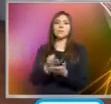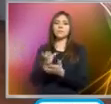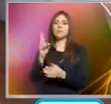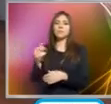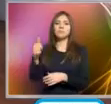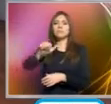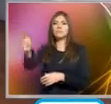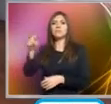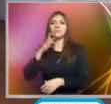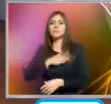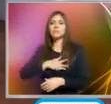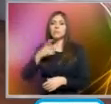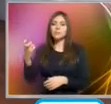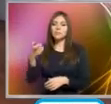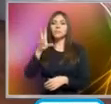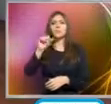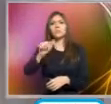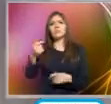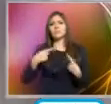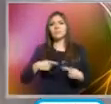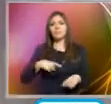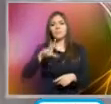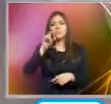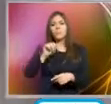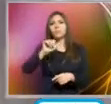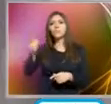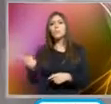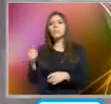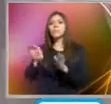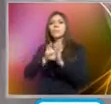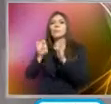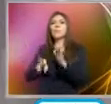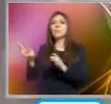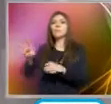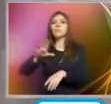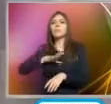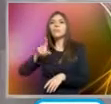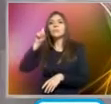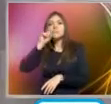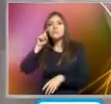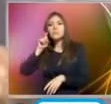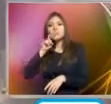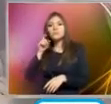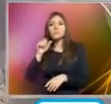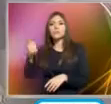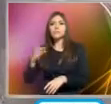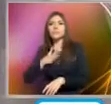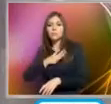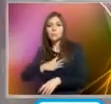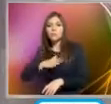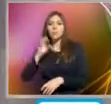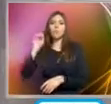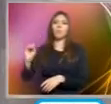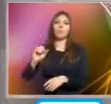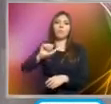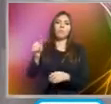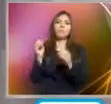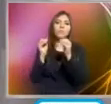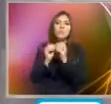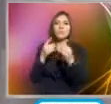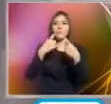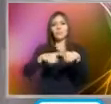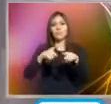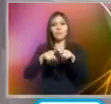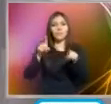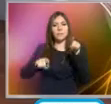afectiva, ¿no? Que Sí. te involucres con alguien afectivamente, otra con una interacción sexual con otra persona, otra con un beso, en fin, o sea, depende.